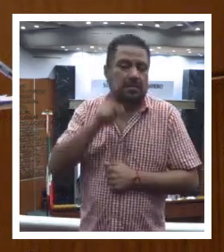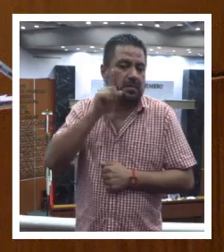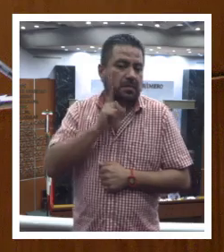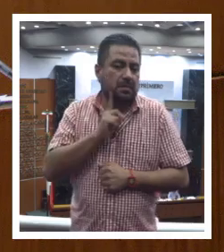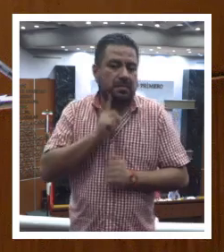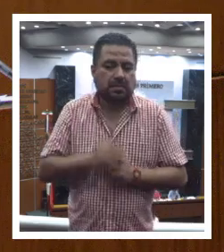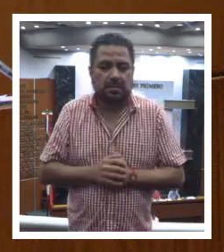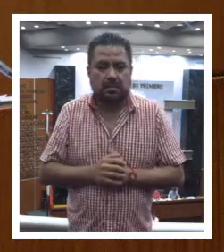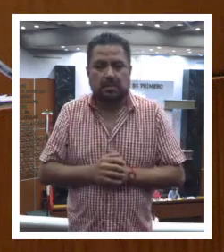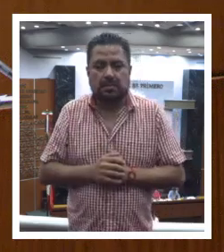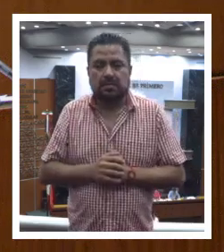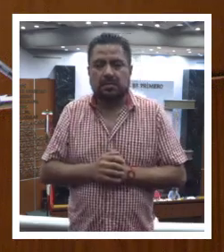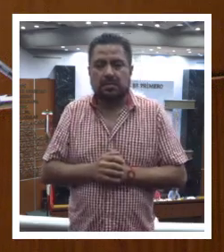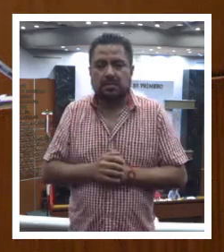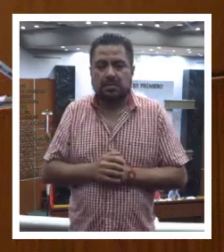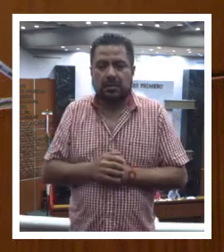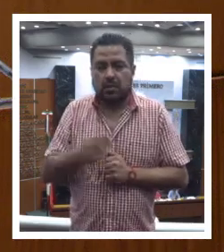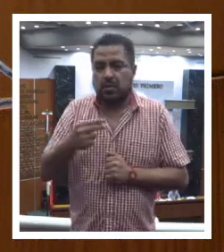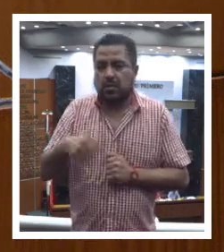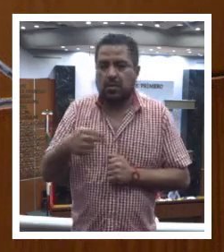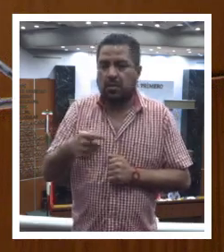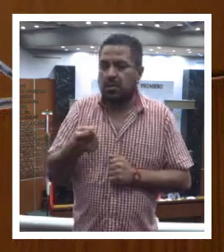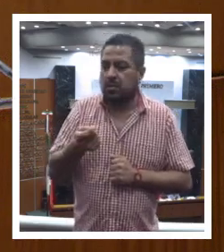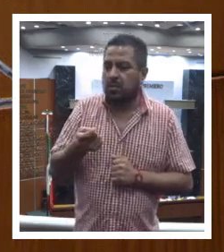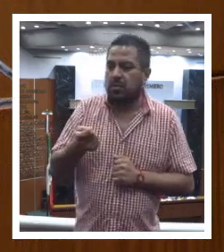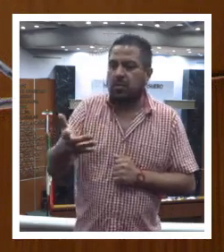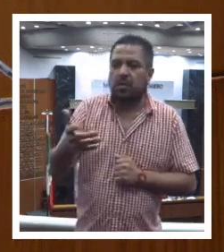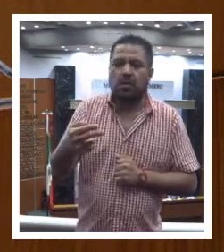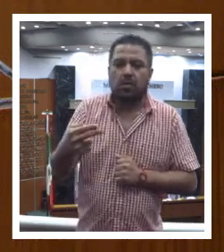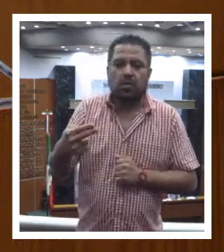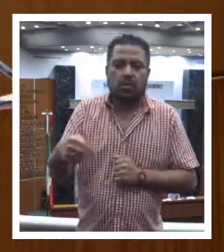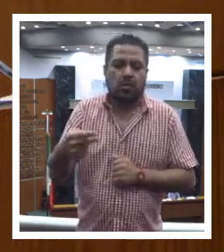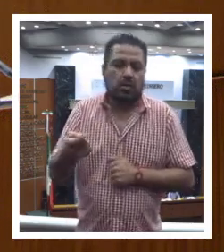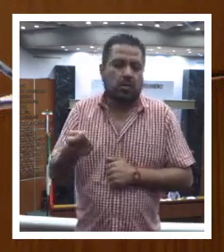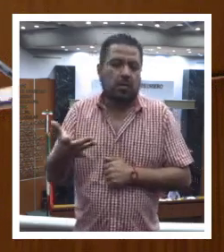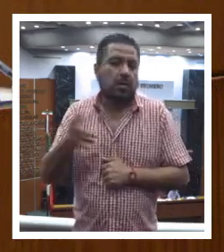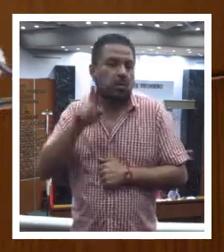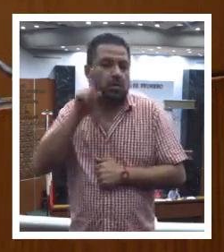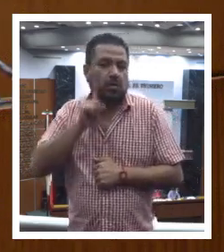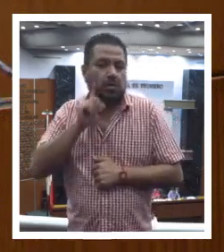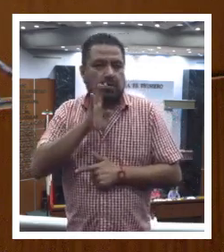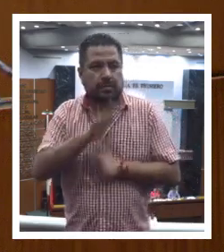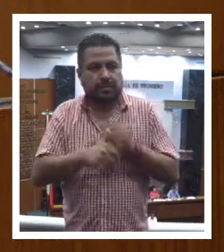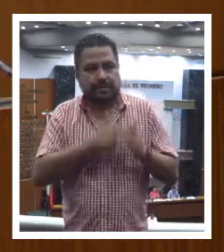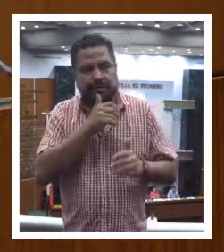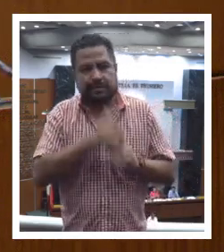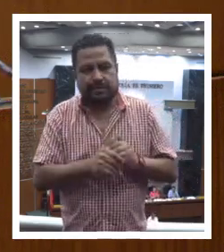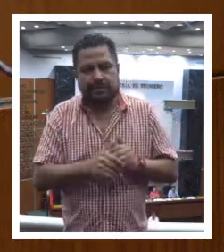compañeros, lleva nombre de mujer. Es cuanto.